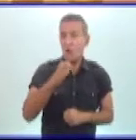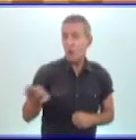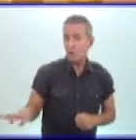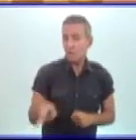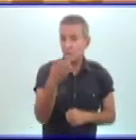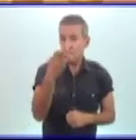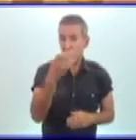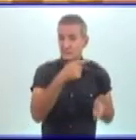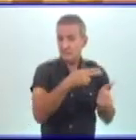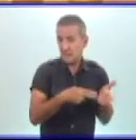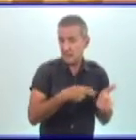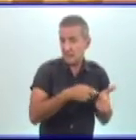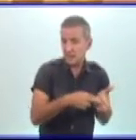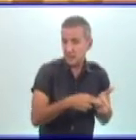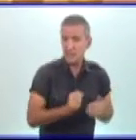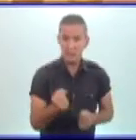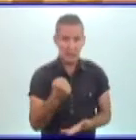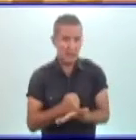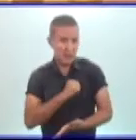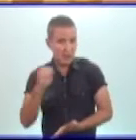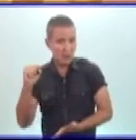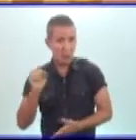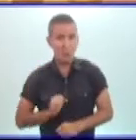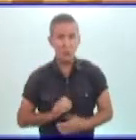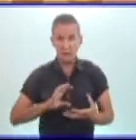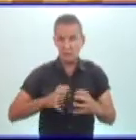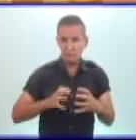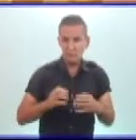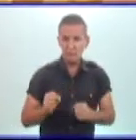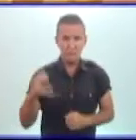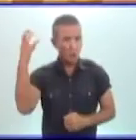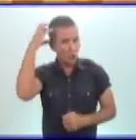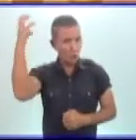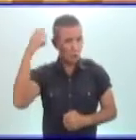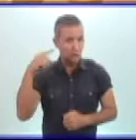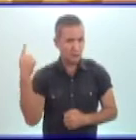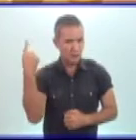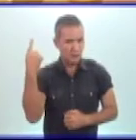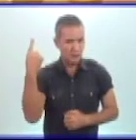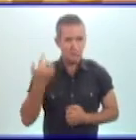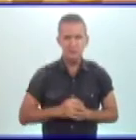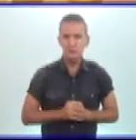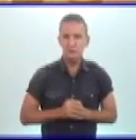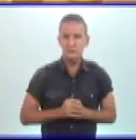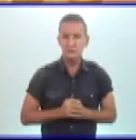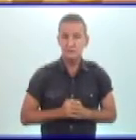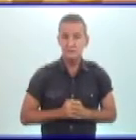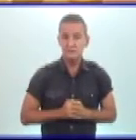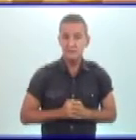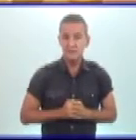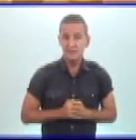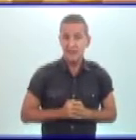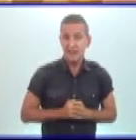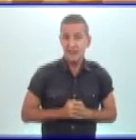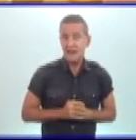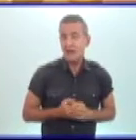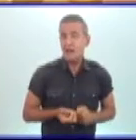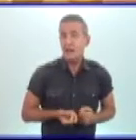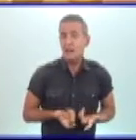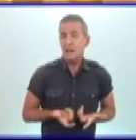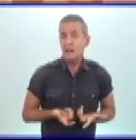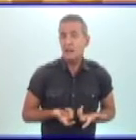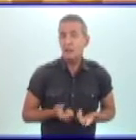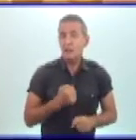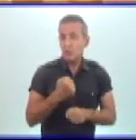e Inglaterra, que lograron conformarse como Estado nacional. Las rentas en especie, trabajo, van